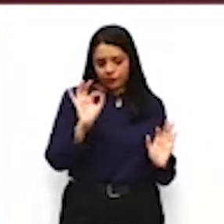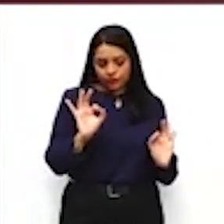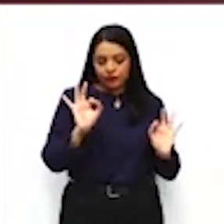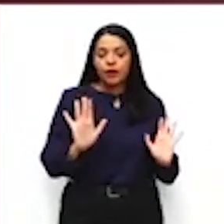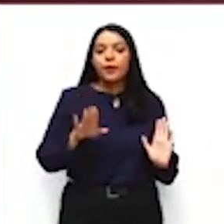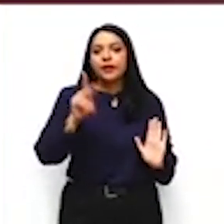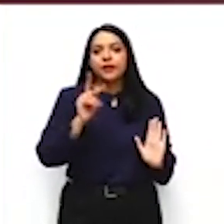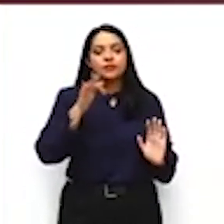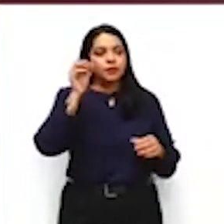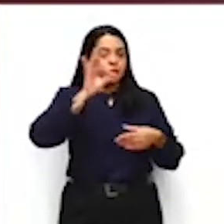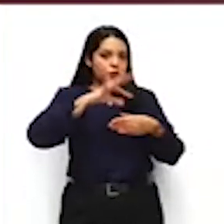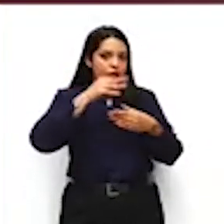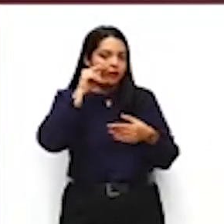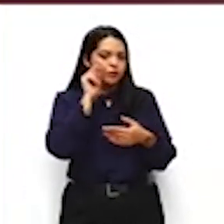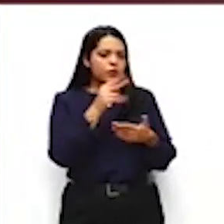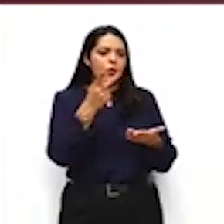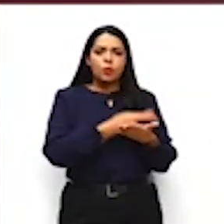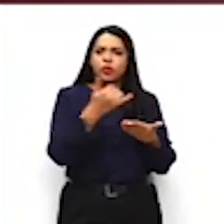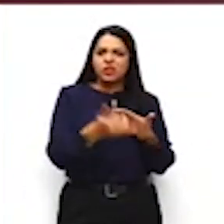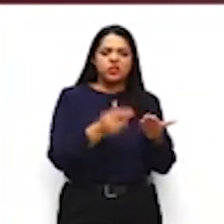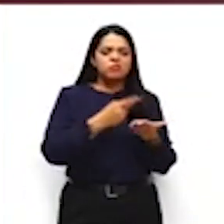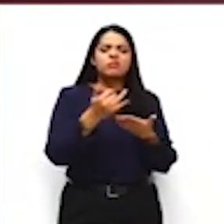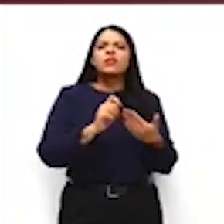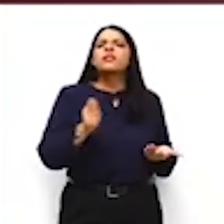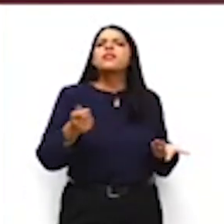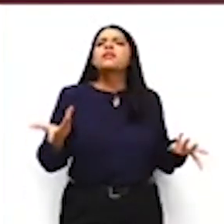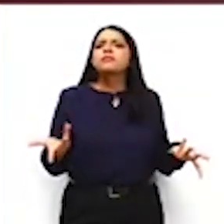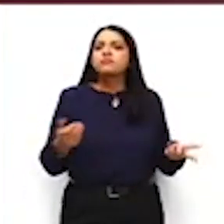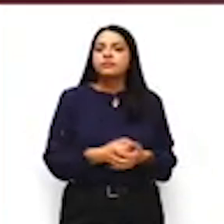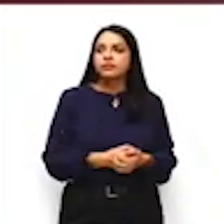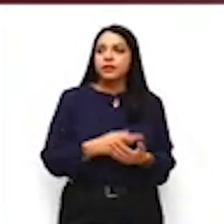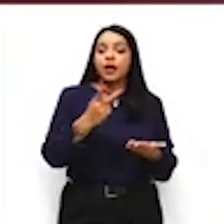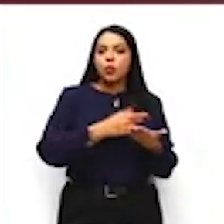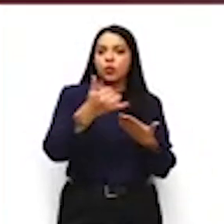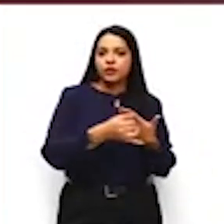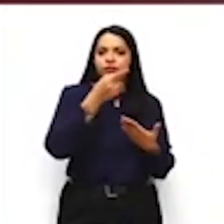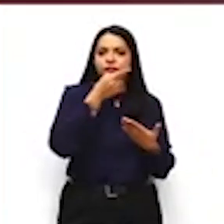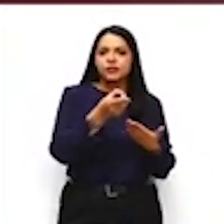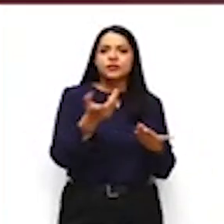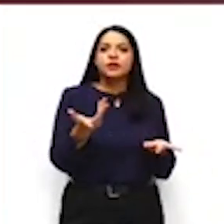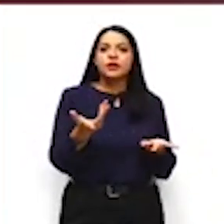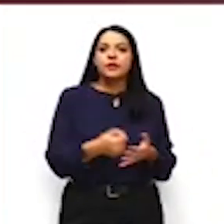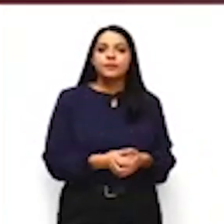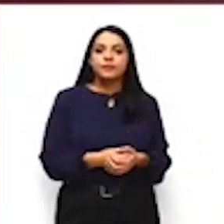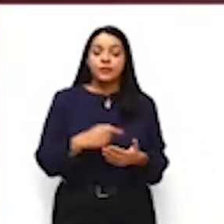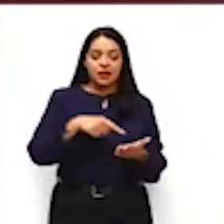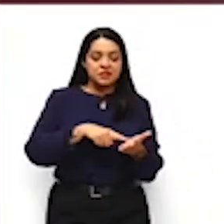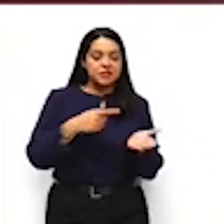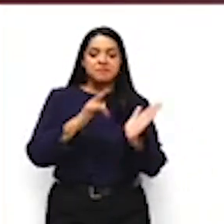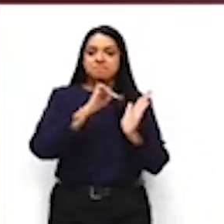ser votado. ¿Y qué dice ese proyecto? Dice, a ver, esta